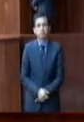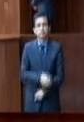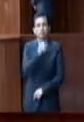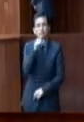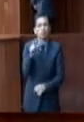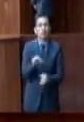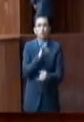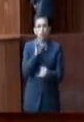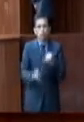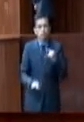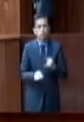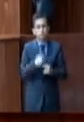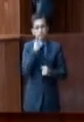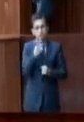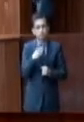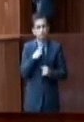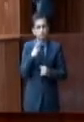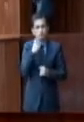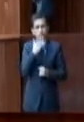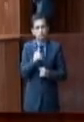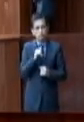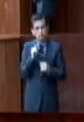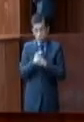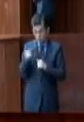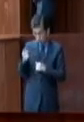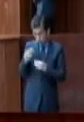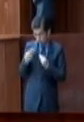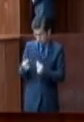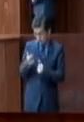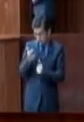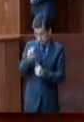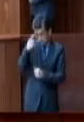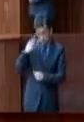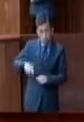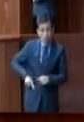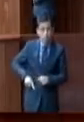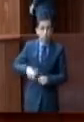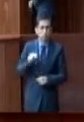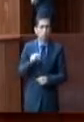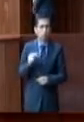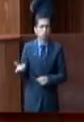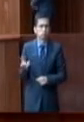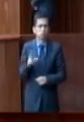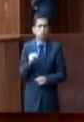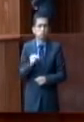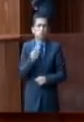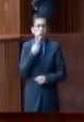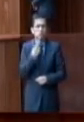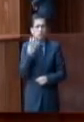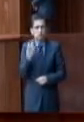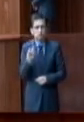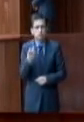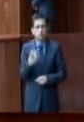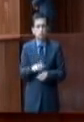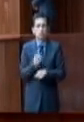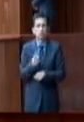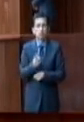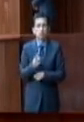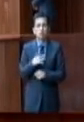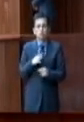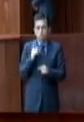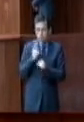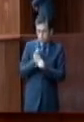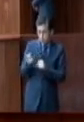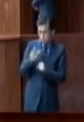hay recursos públicos en este caso no no se trata de recursos públicos en tanto que fue y no se encuentra